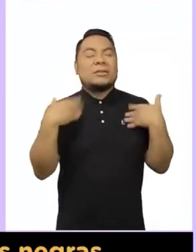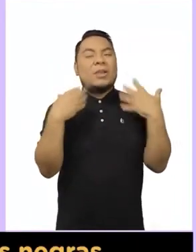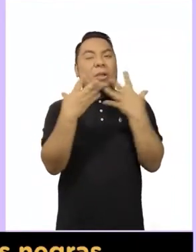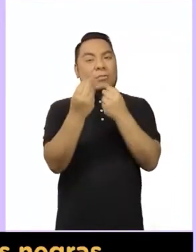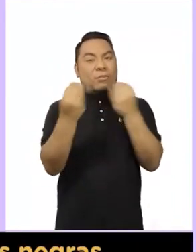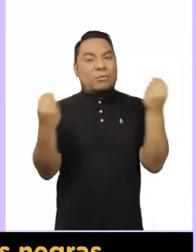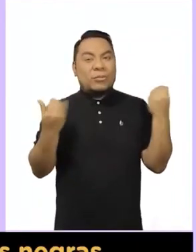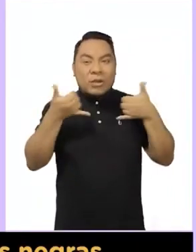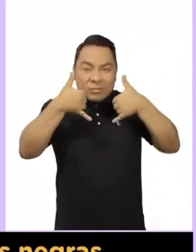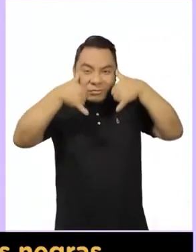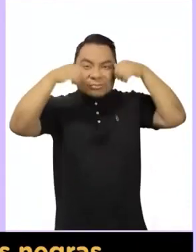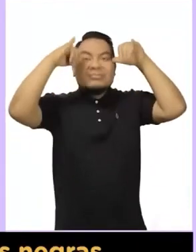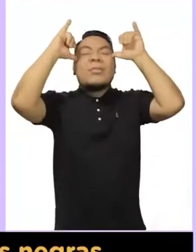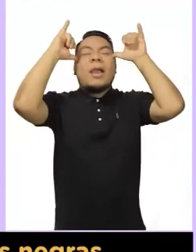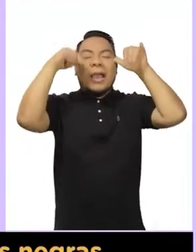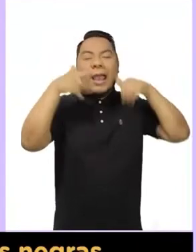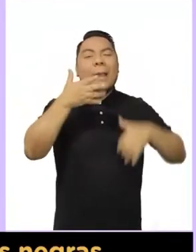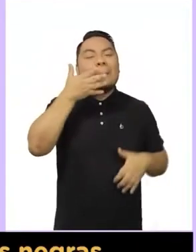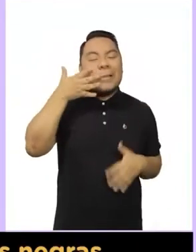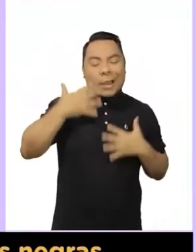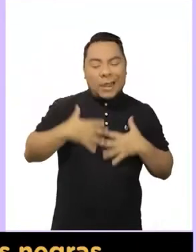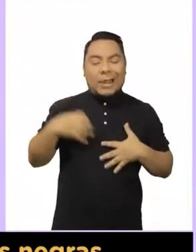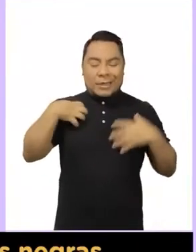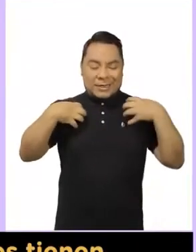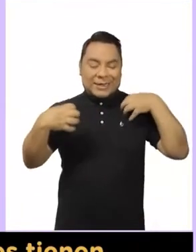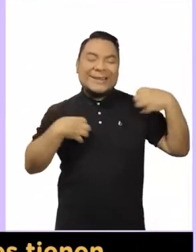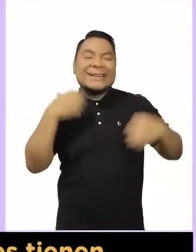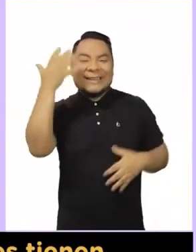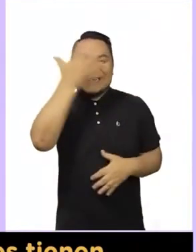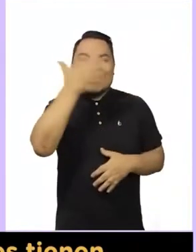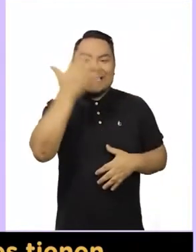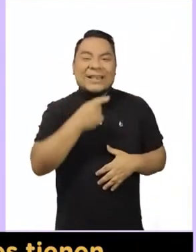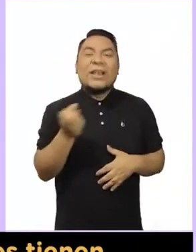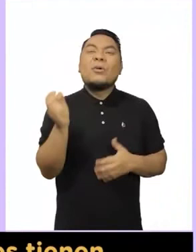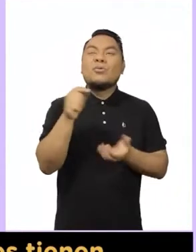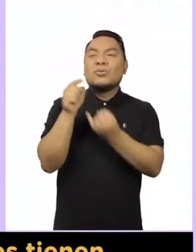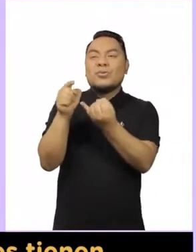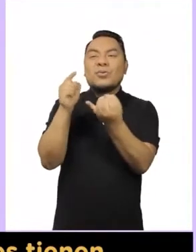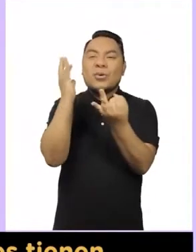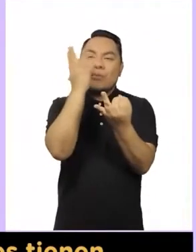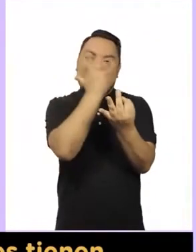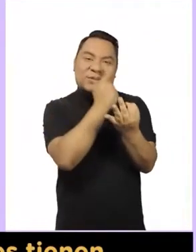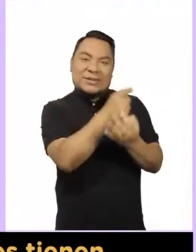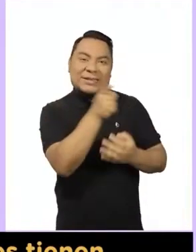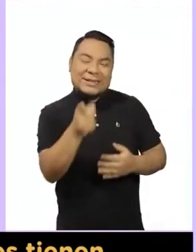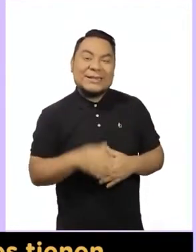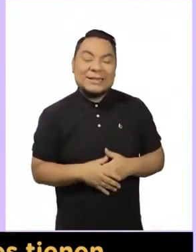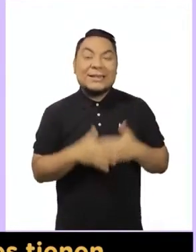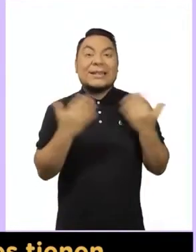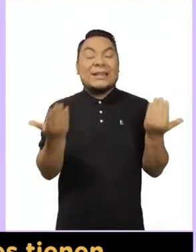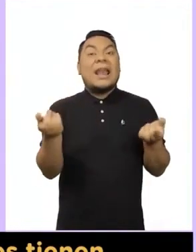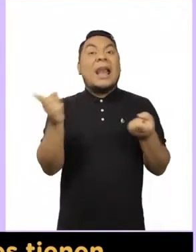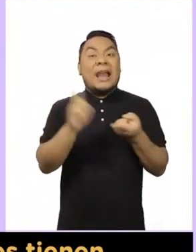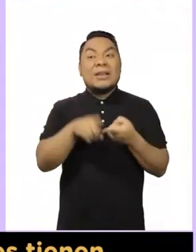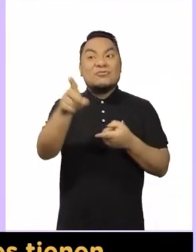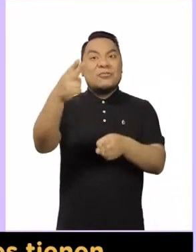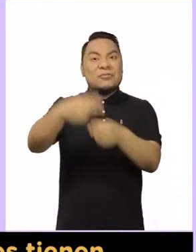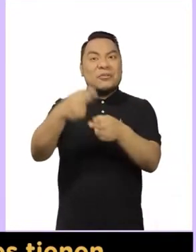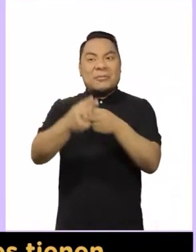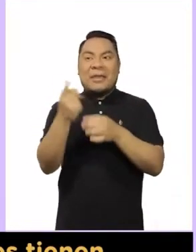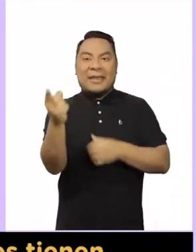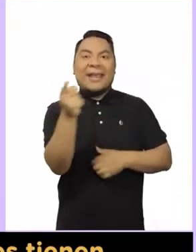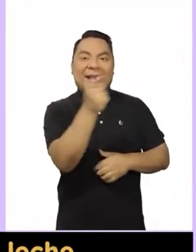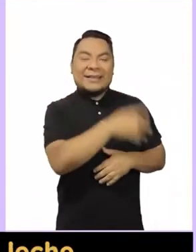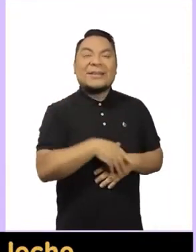tienen muchas vacas blancas de manchas negras, una más linda que la otra, y hasta